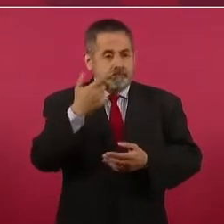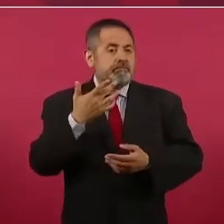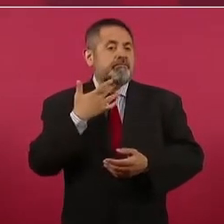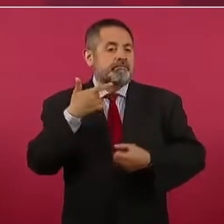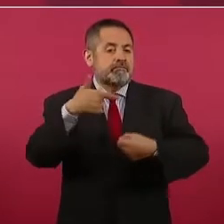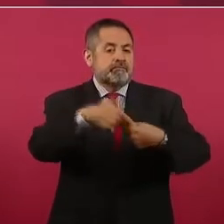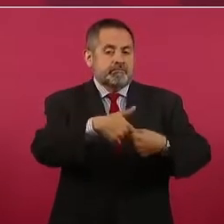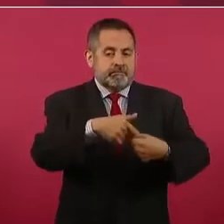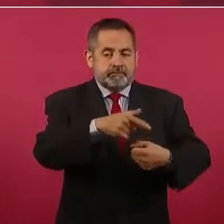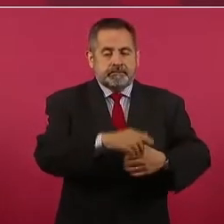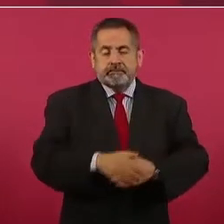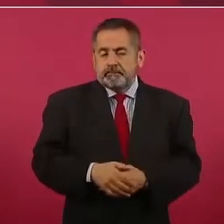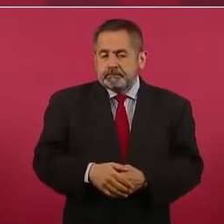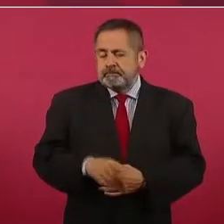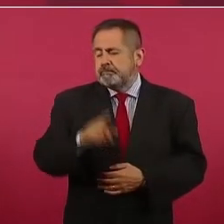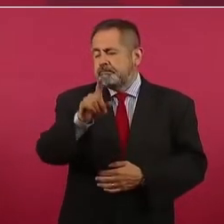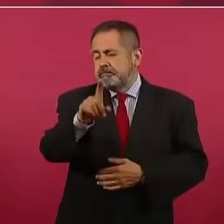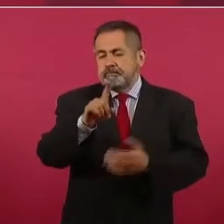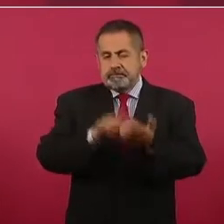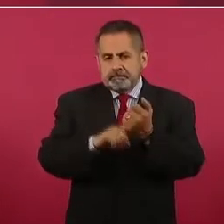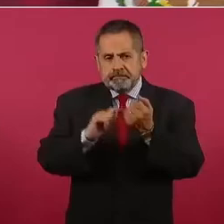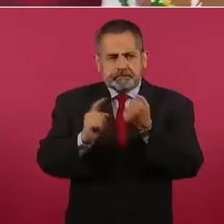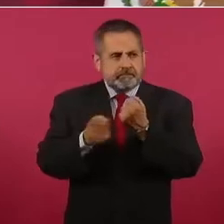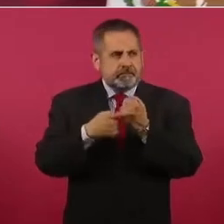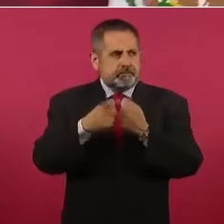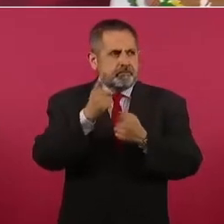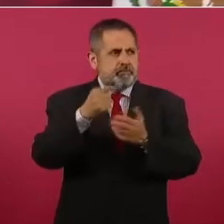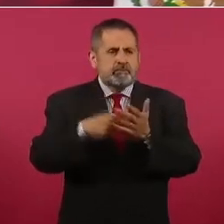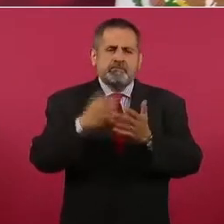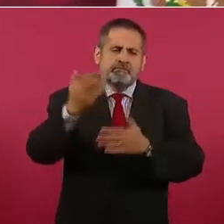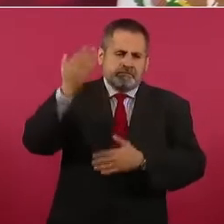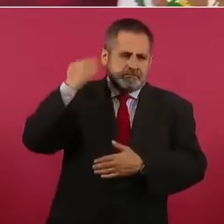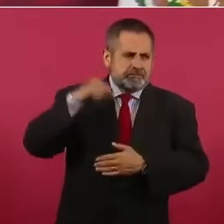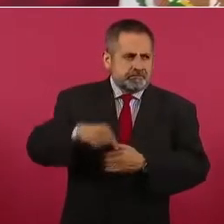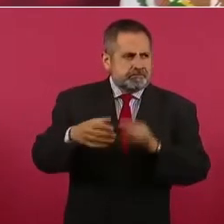fondo, una vez aquí lo tratamos,